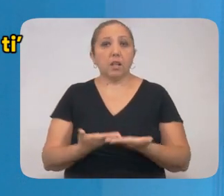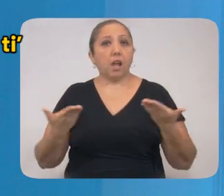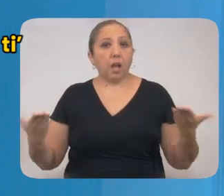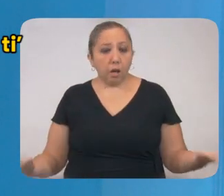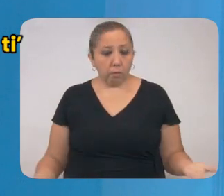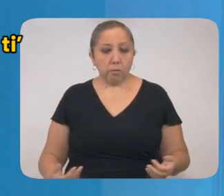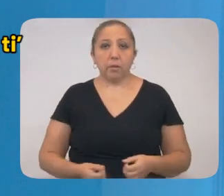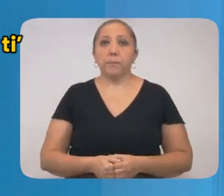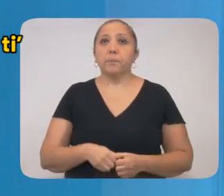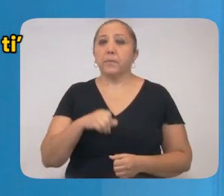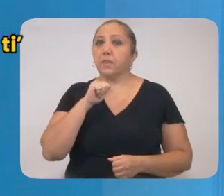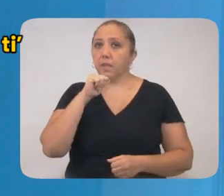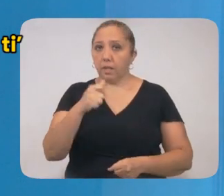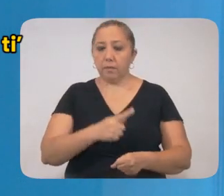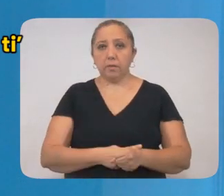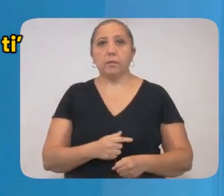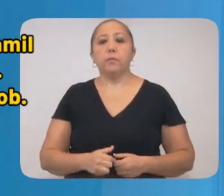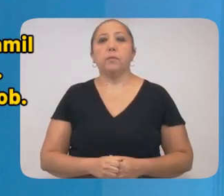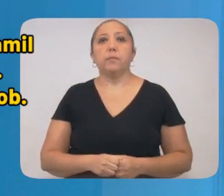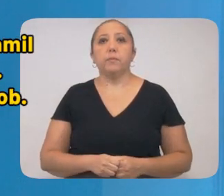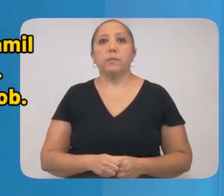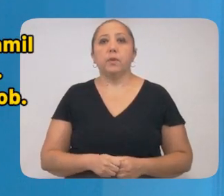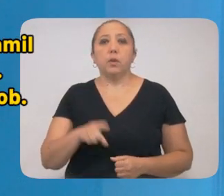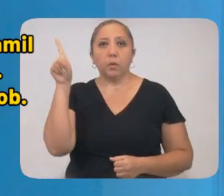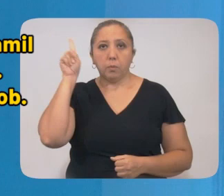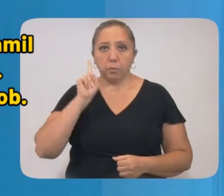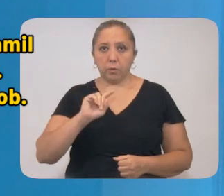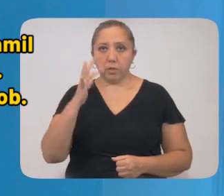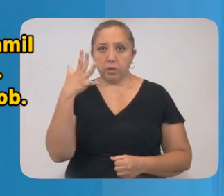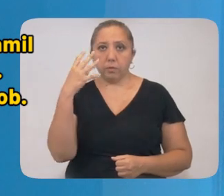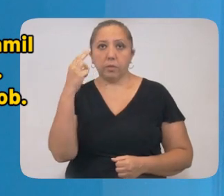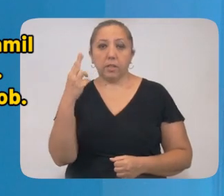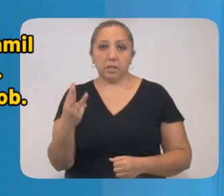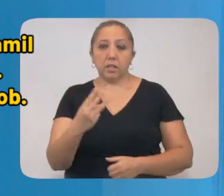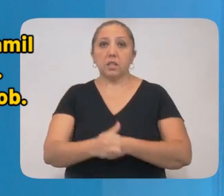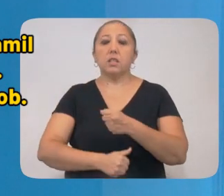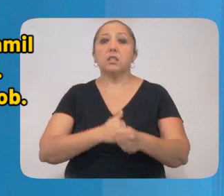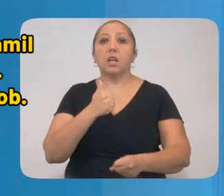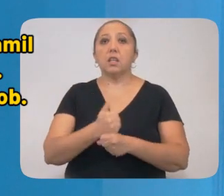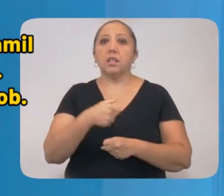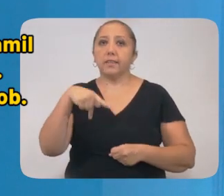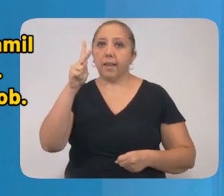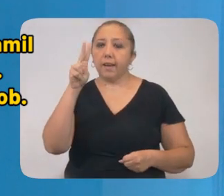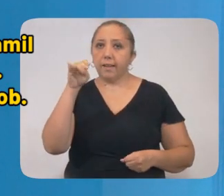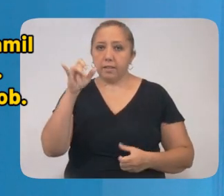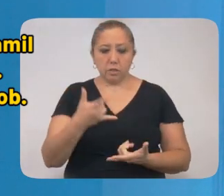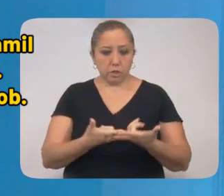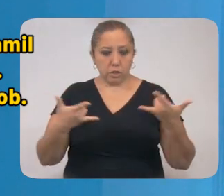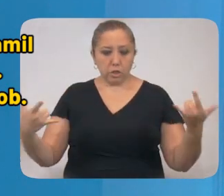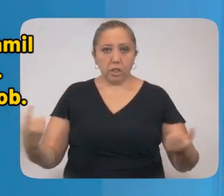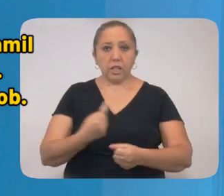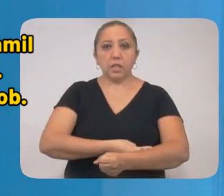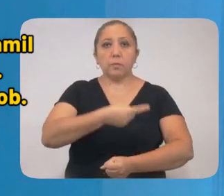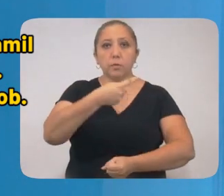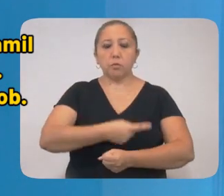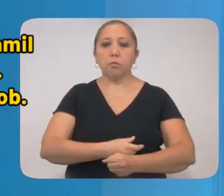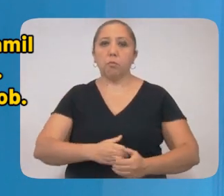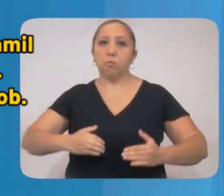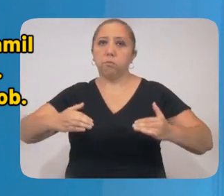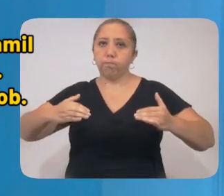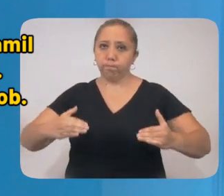momento se reportan asintomáticos. Mujer de 53 años de Canacín, con historial de hipertensión,